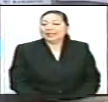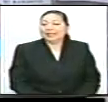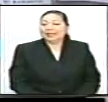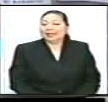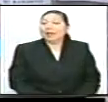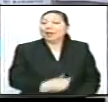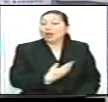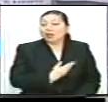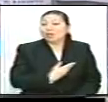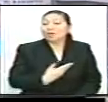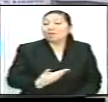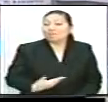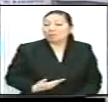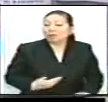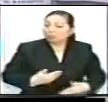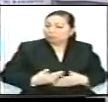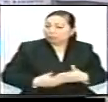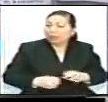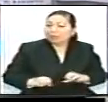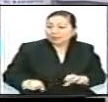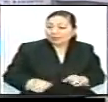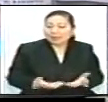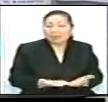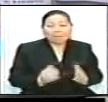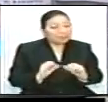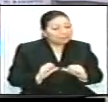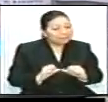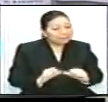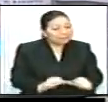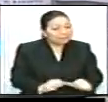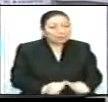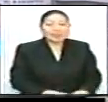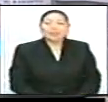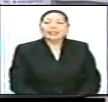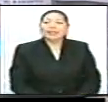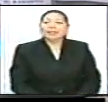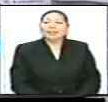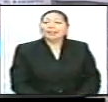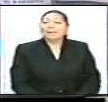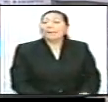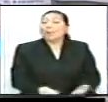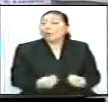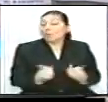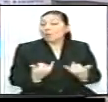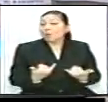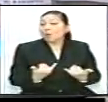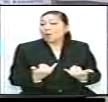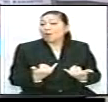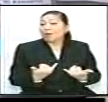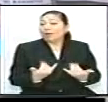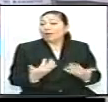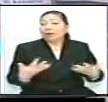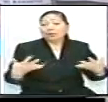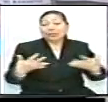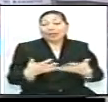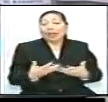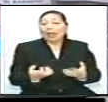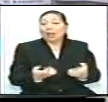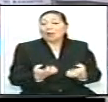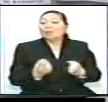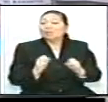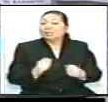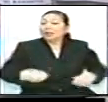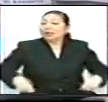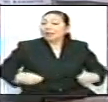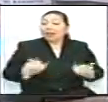del gobierno lo seguimos haciendo de manera permanente, e incluso en situaciones como hoy, que está ahí una contracción en la economía,